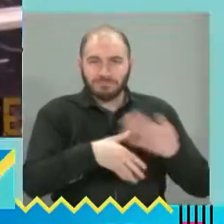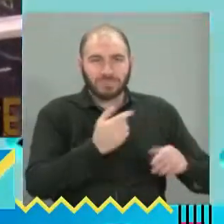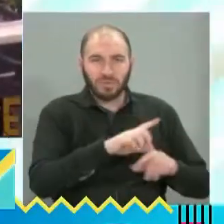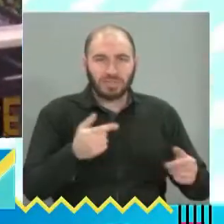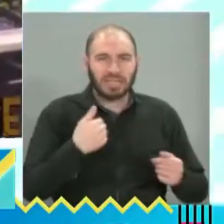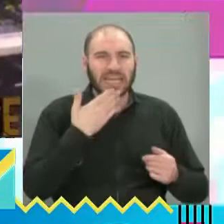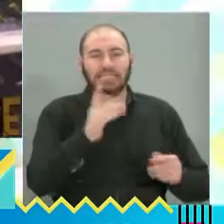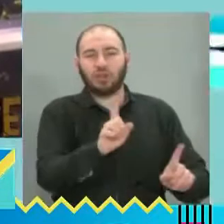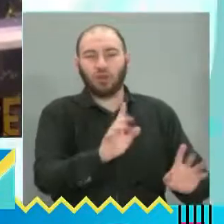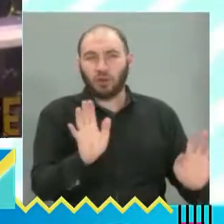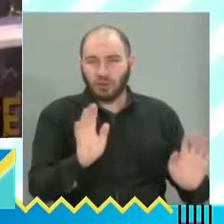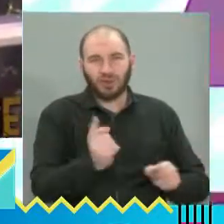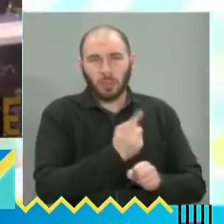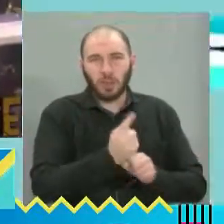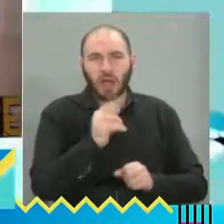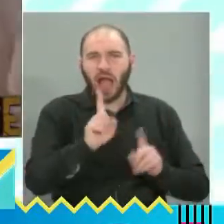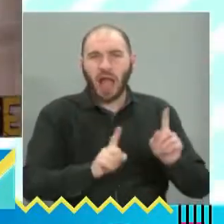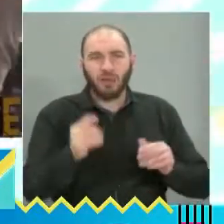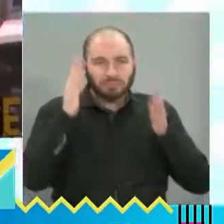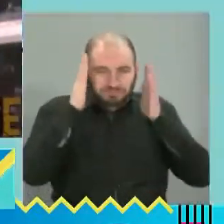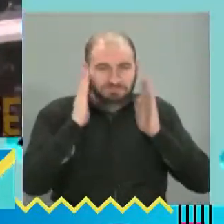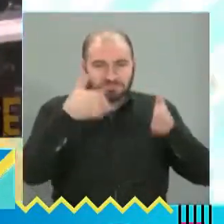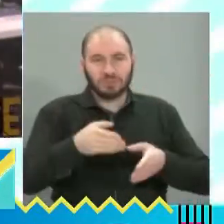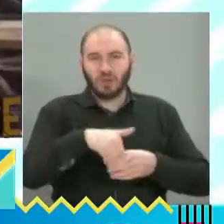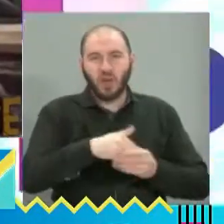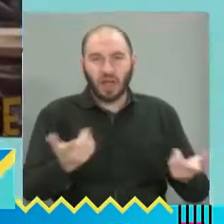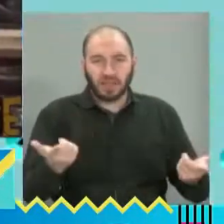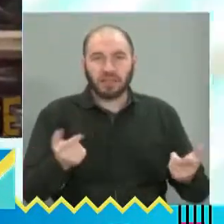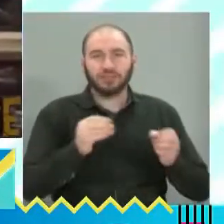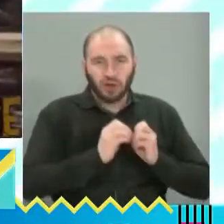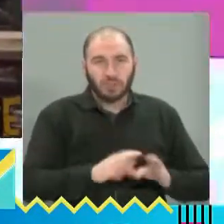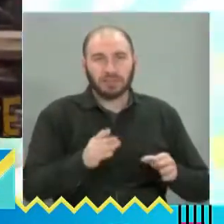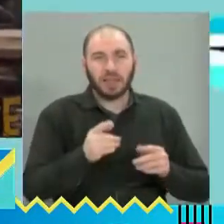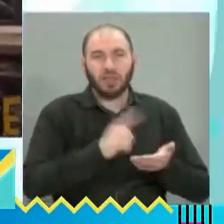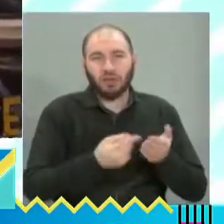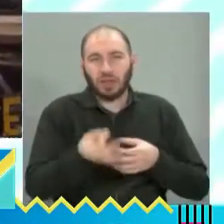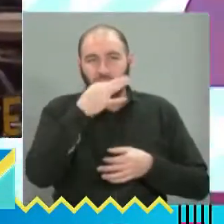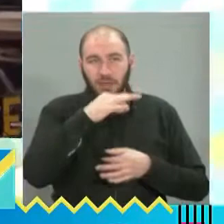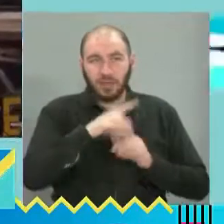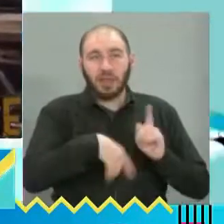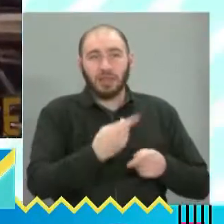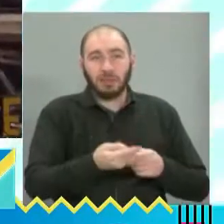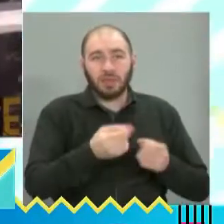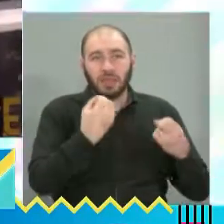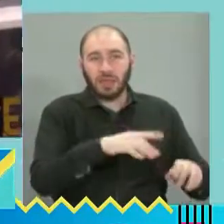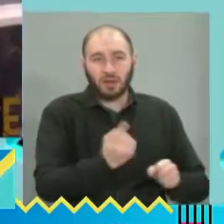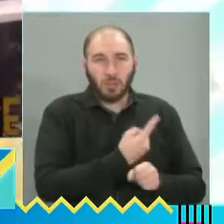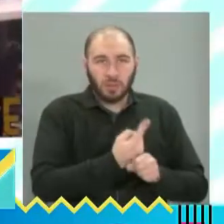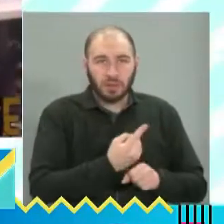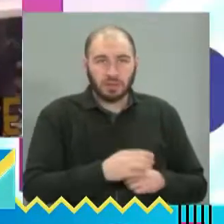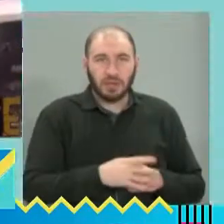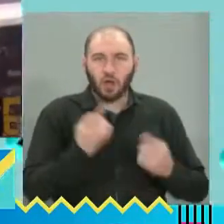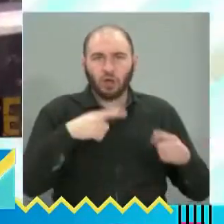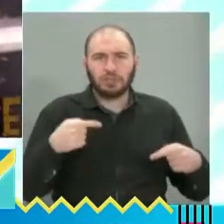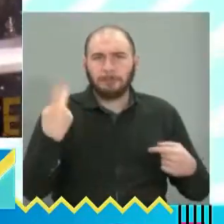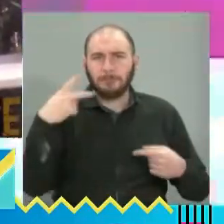no gracias, y muchos chicos todavía no tienen esa estructura formada, ingresa la droga y después no la pueden dejar. Y lo